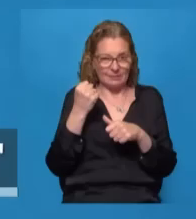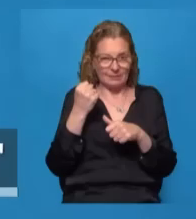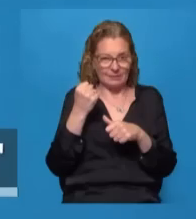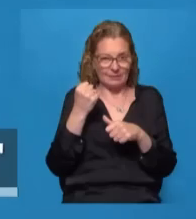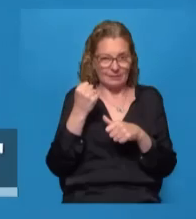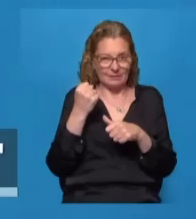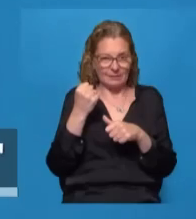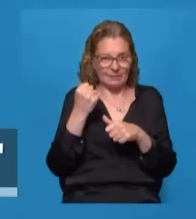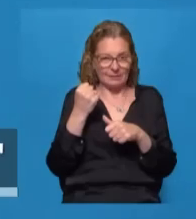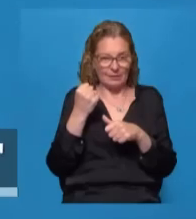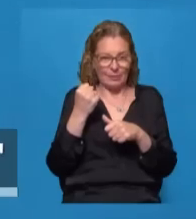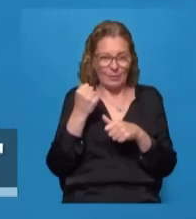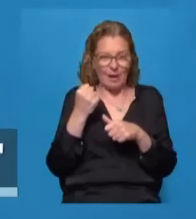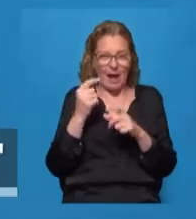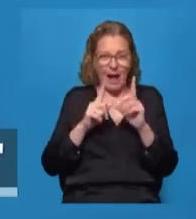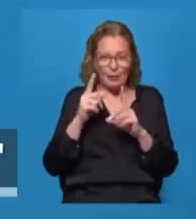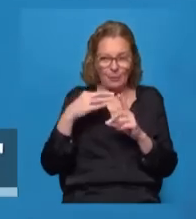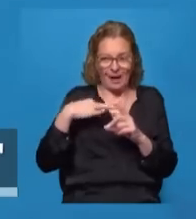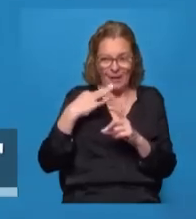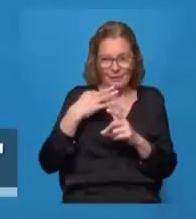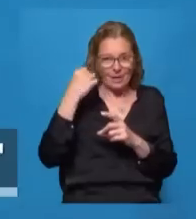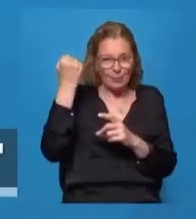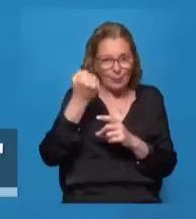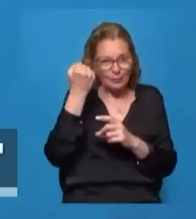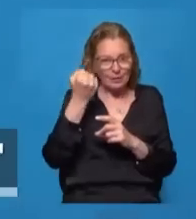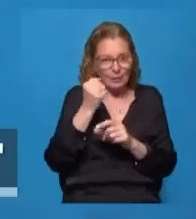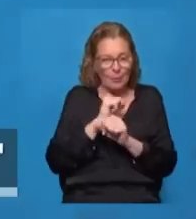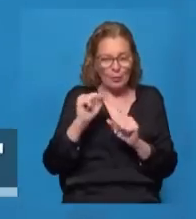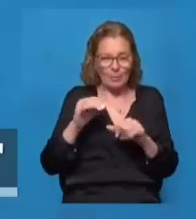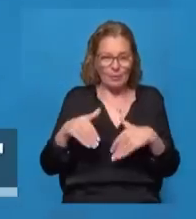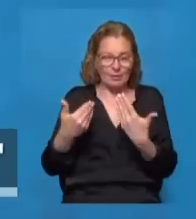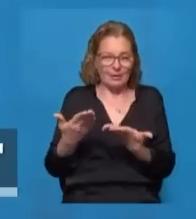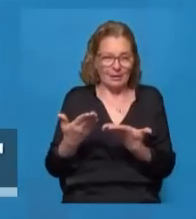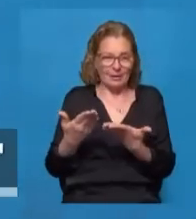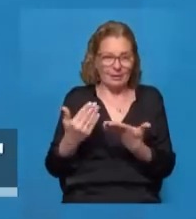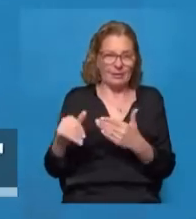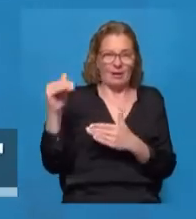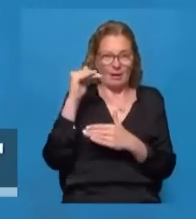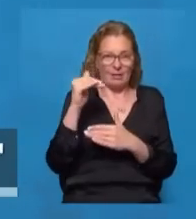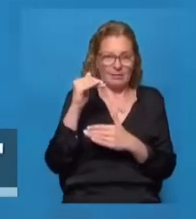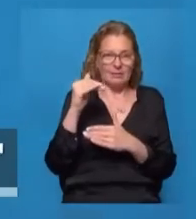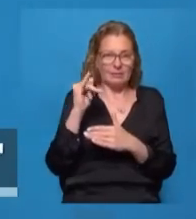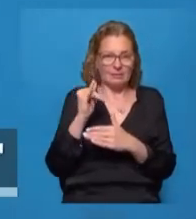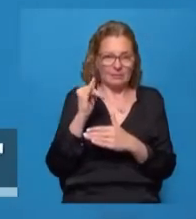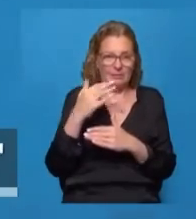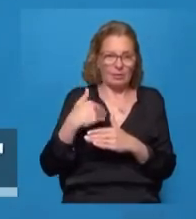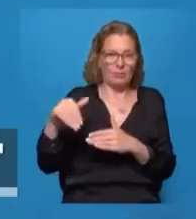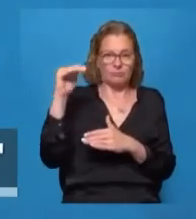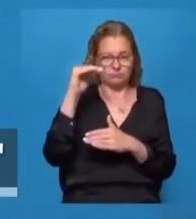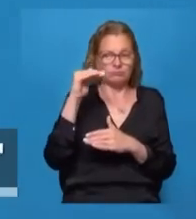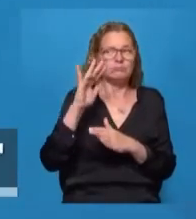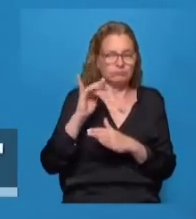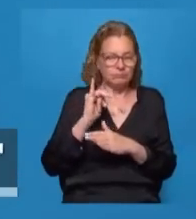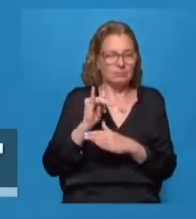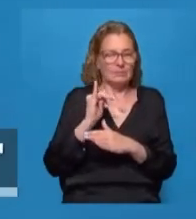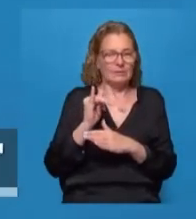como sustancia fundamental para la vida no la podemos regalar o sea lo llevas a esa escala Sí yo lo llevo a esa escala yo creo que creo que